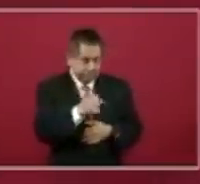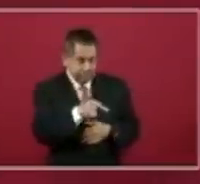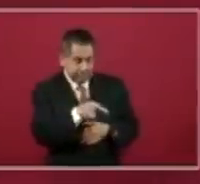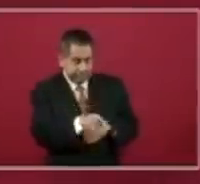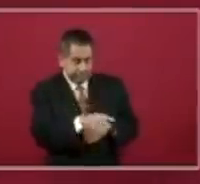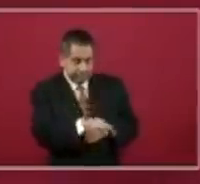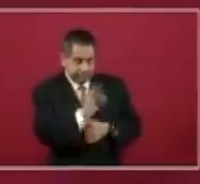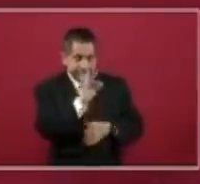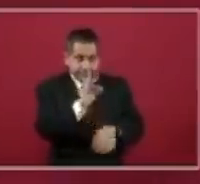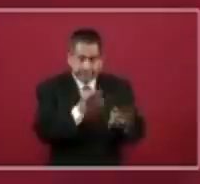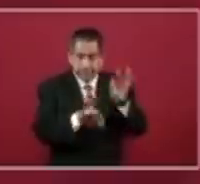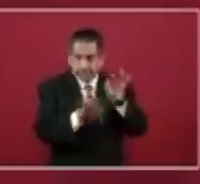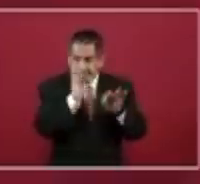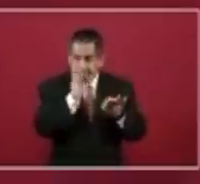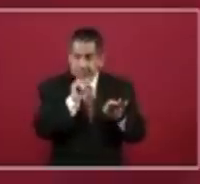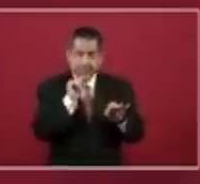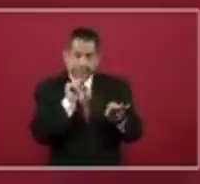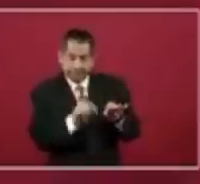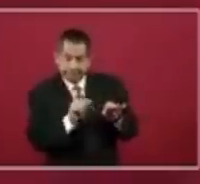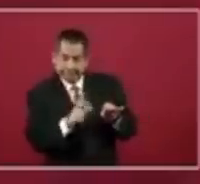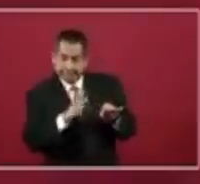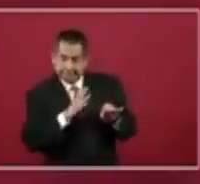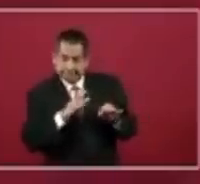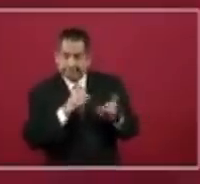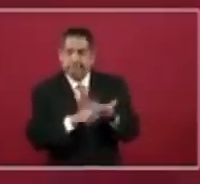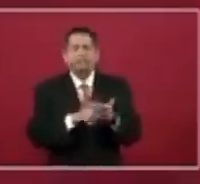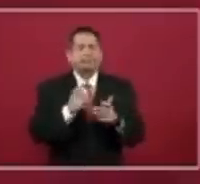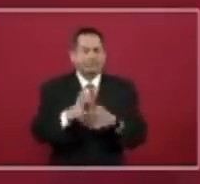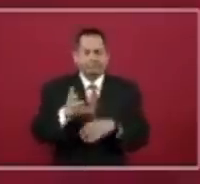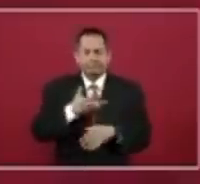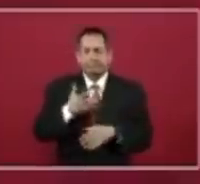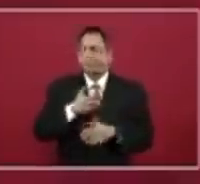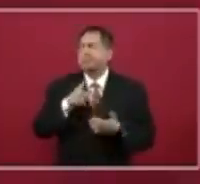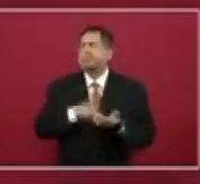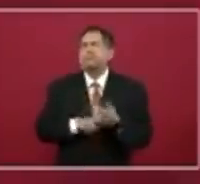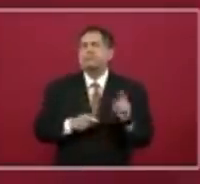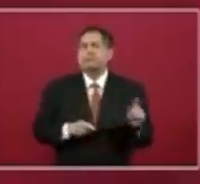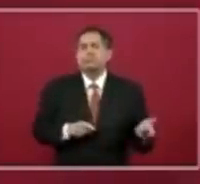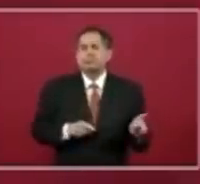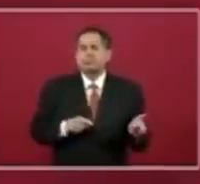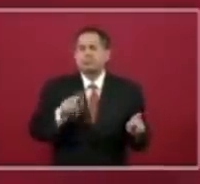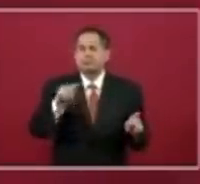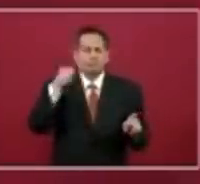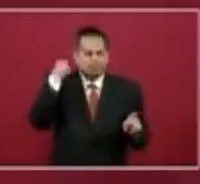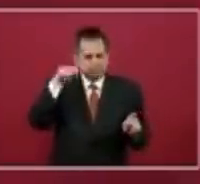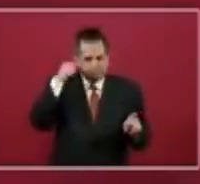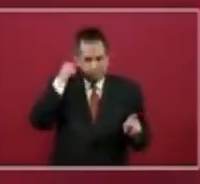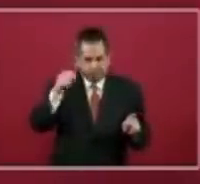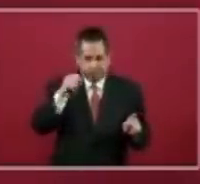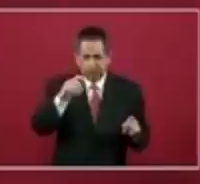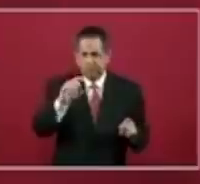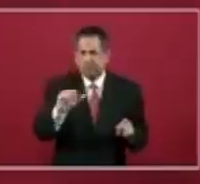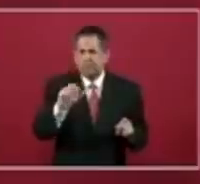vaya descubriendo. Ya tenemos un caso en Tabasco, en